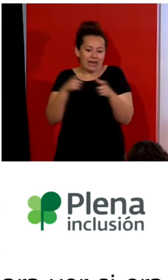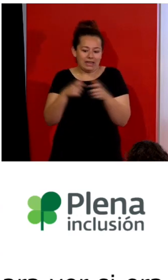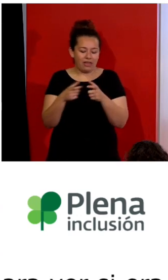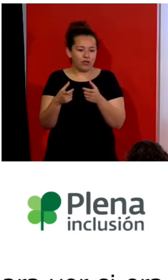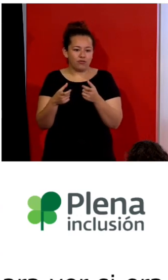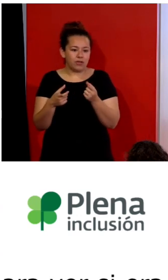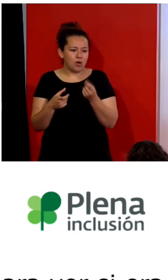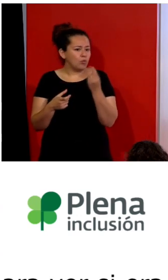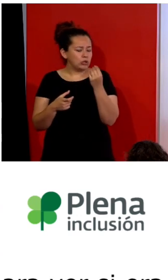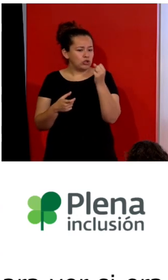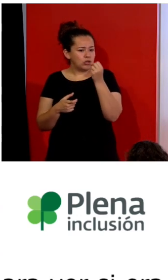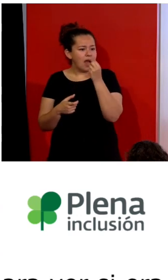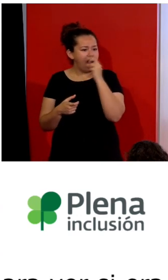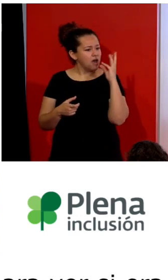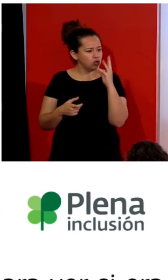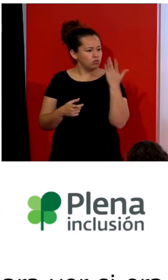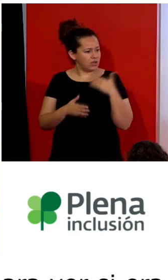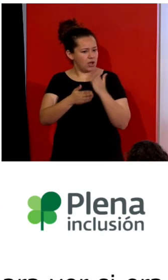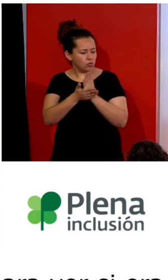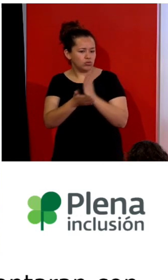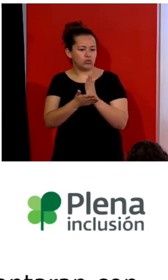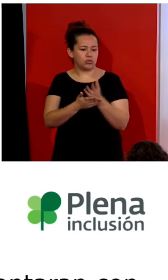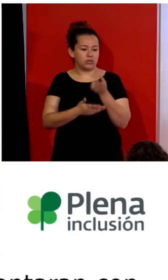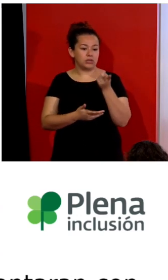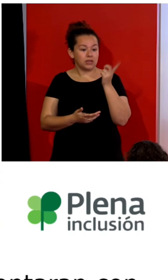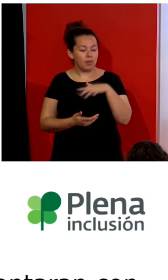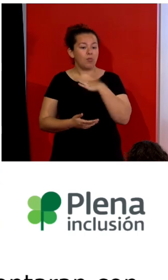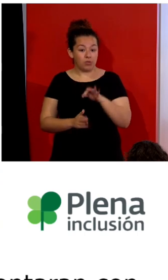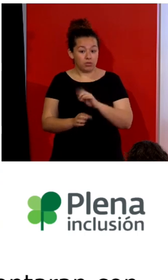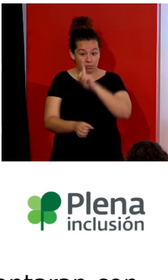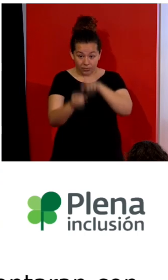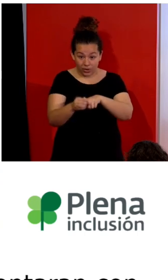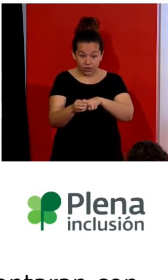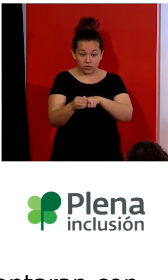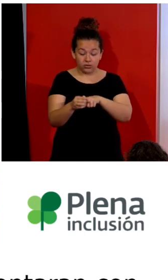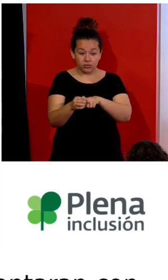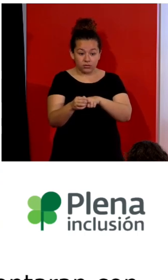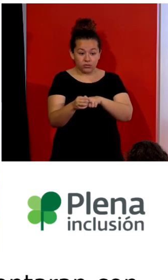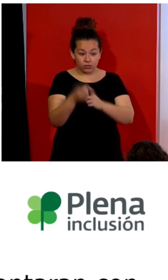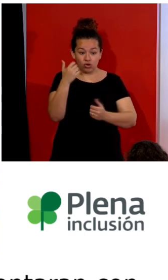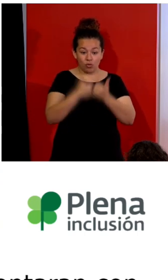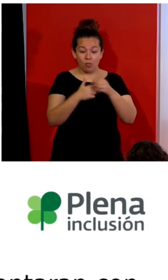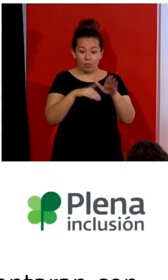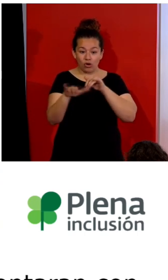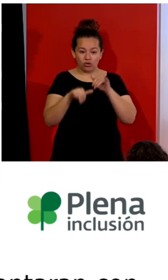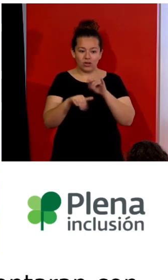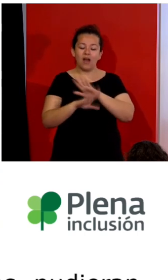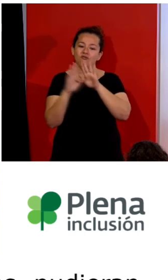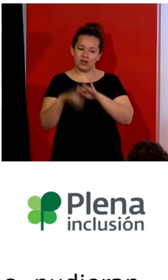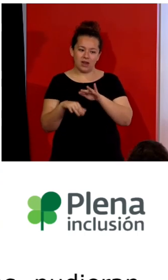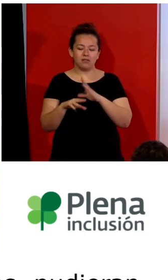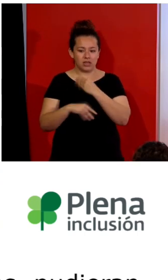años cursados podrían optar también a esta convocatoria. Y bueno, hicimos la consulta y así fue y así se